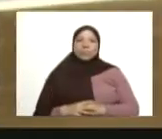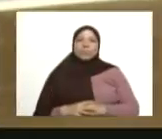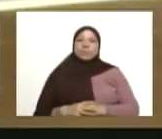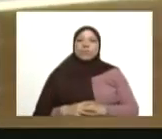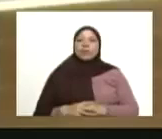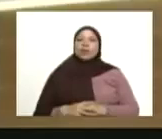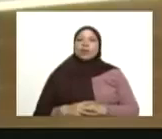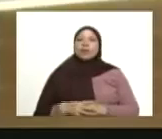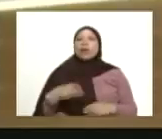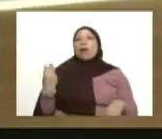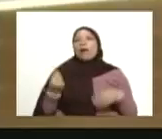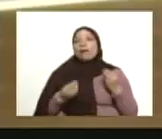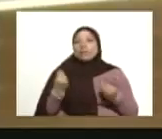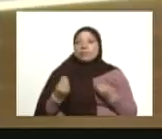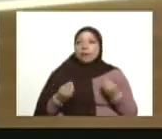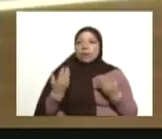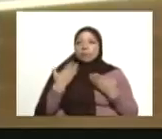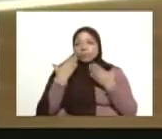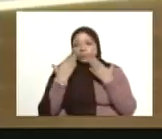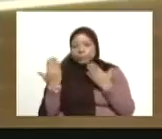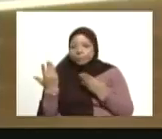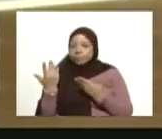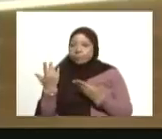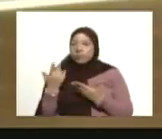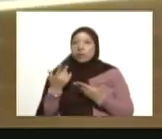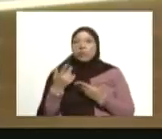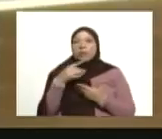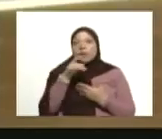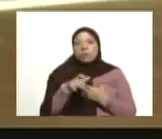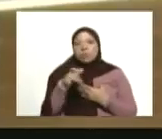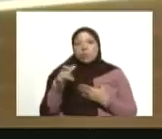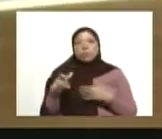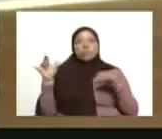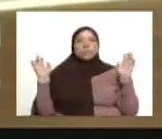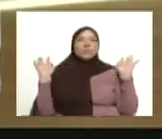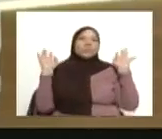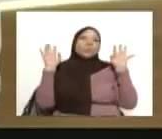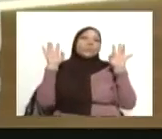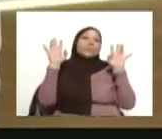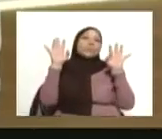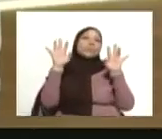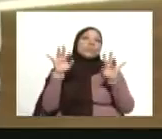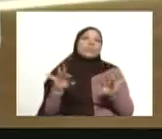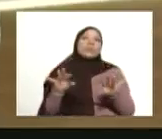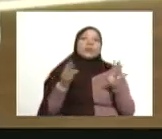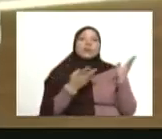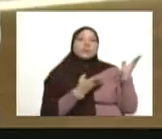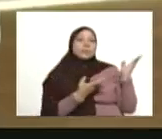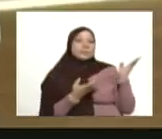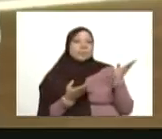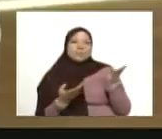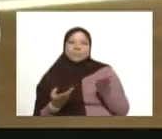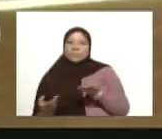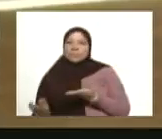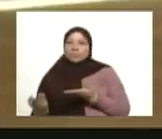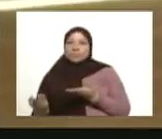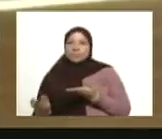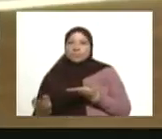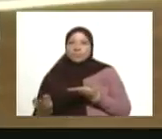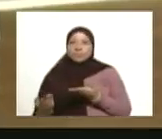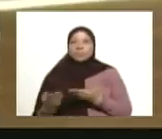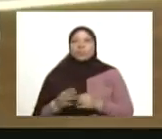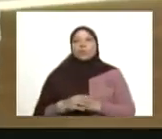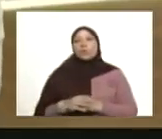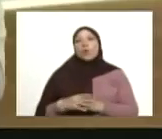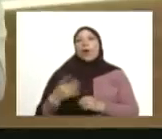¿Qué hicieron ustedes, vale? ¿Por qué tanta gente en la calle? ¿Qué me cuentas, Carlos? Bienvenido. Toda la gente. Ahorita estuvimos hablando con San Antonio